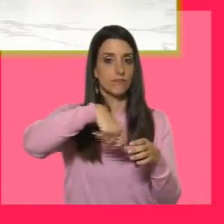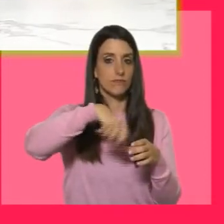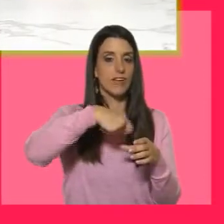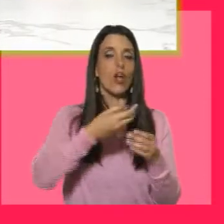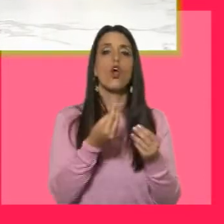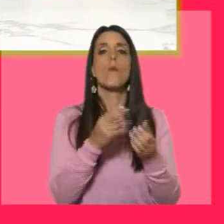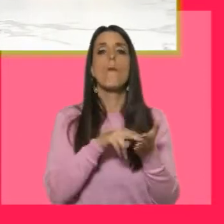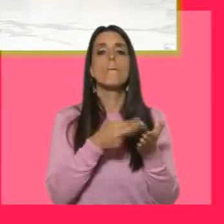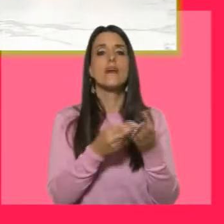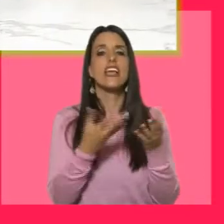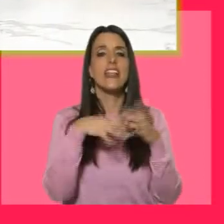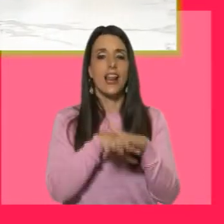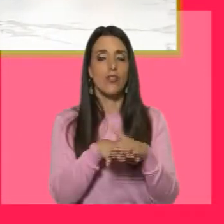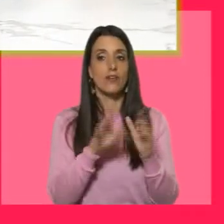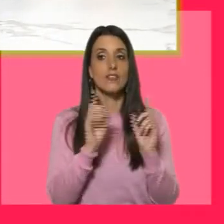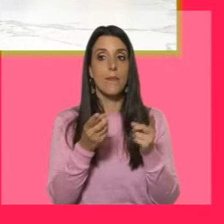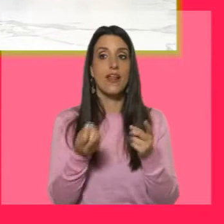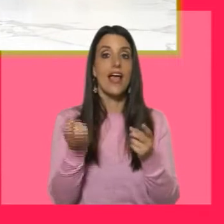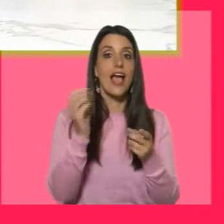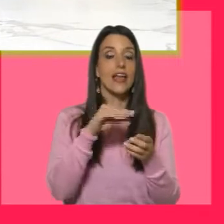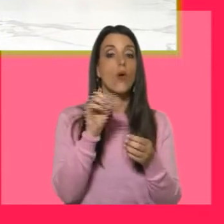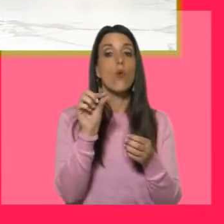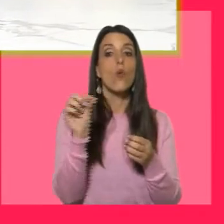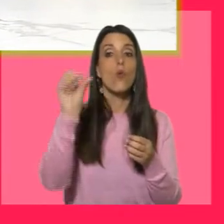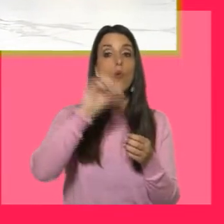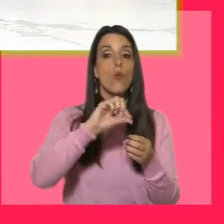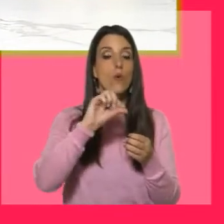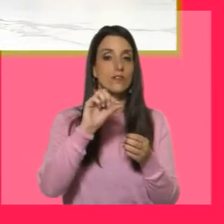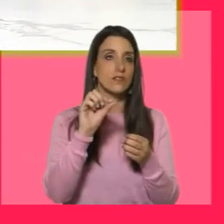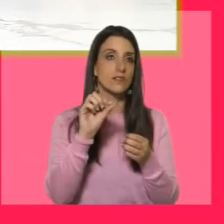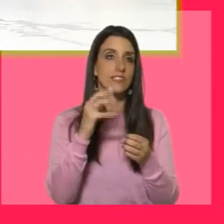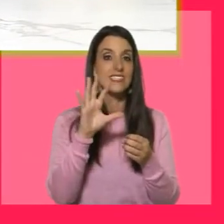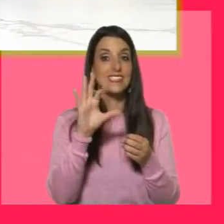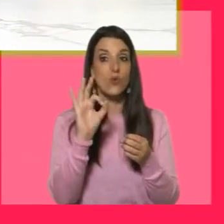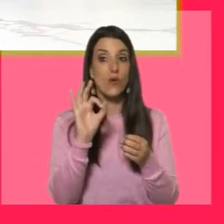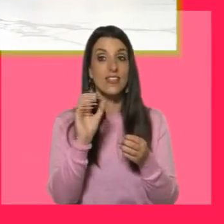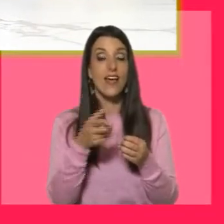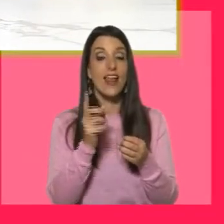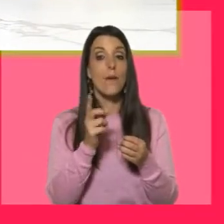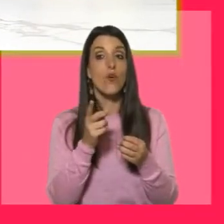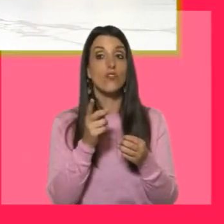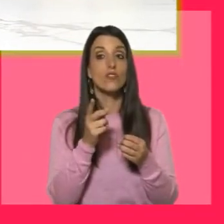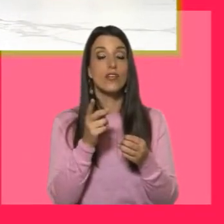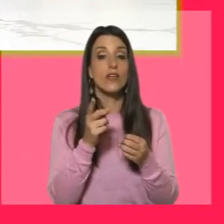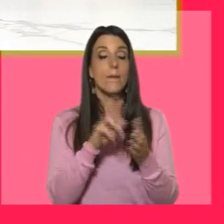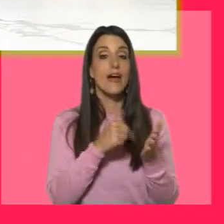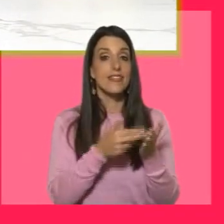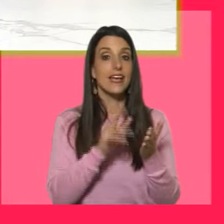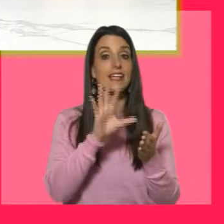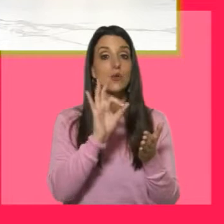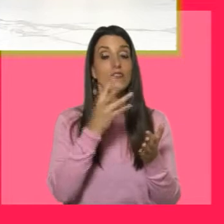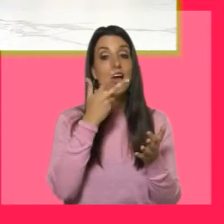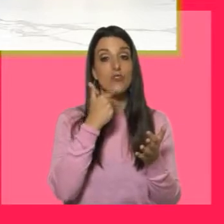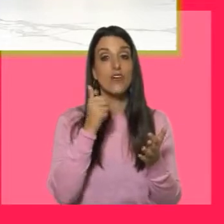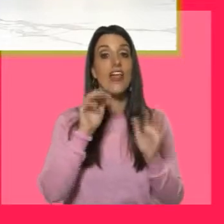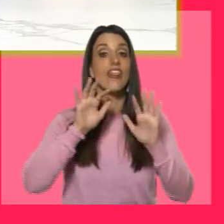pasta. También le vas a agregar un poquitito, imagínate, son 50 gramos de manteca, 50 gramos de azúcar